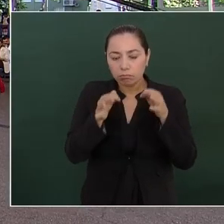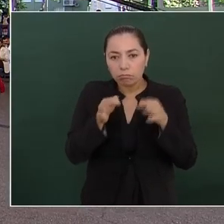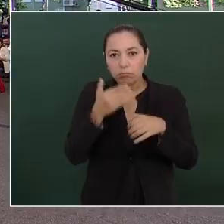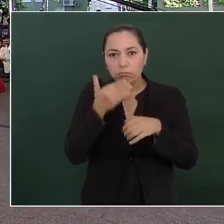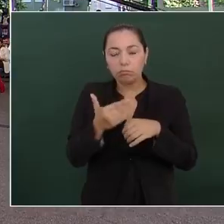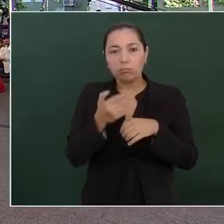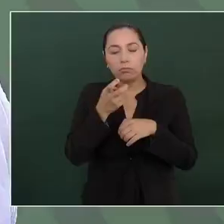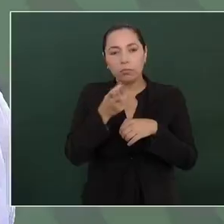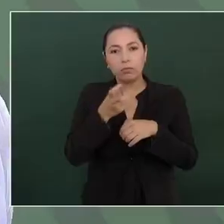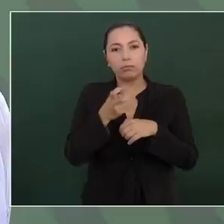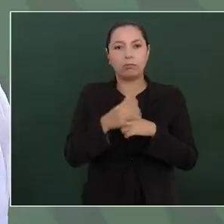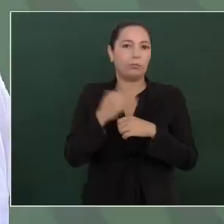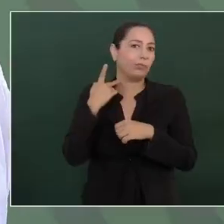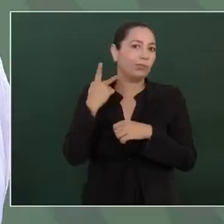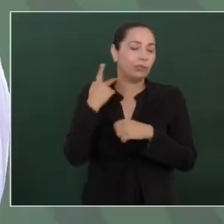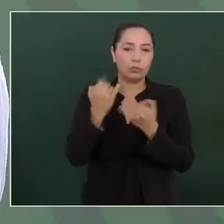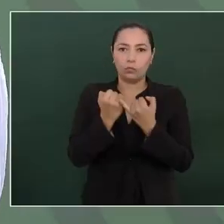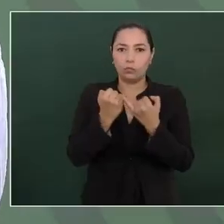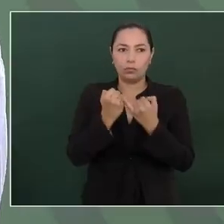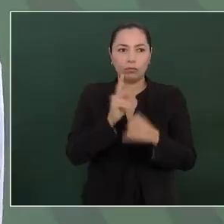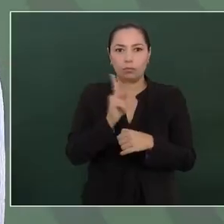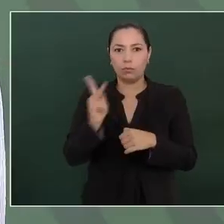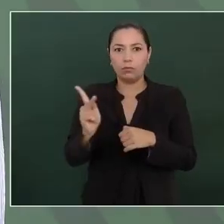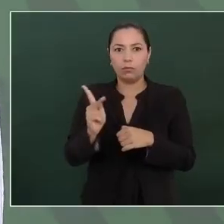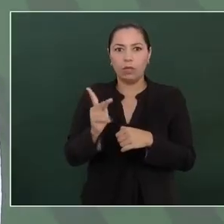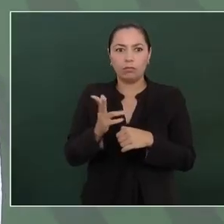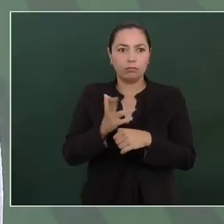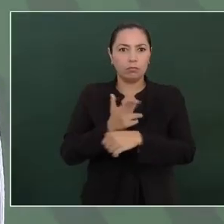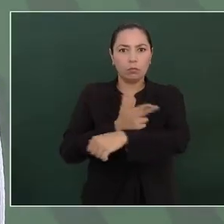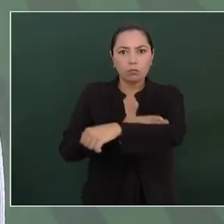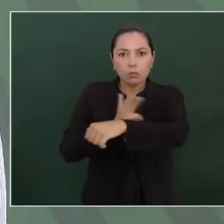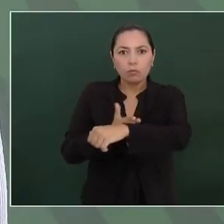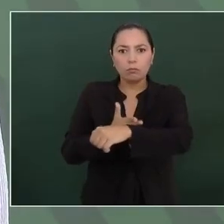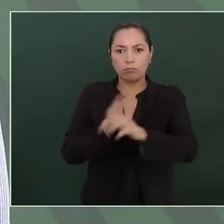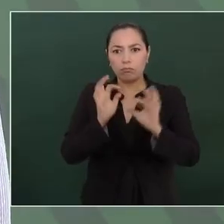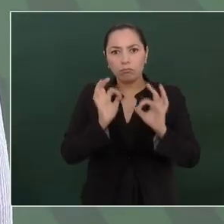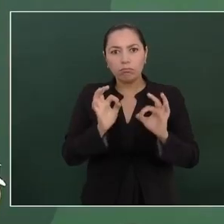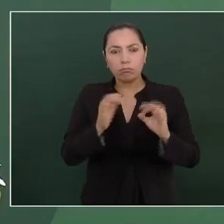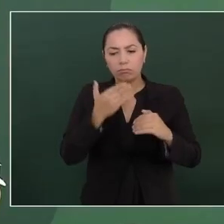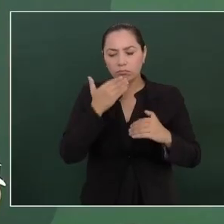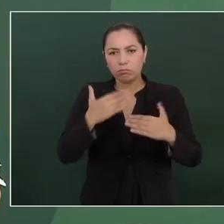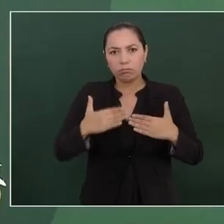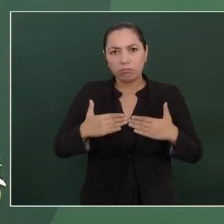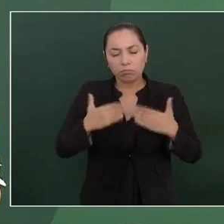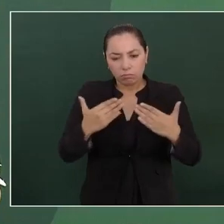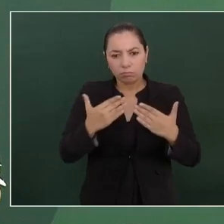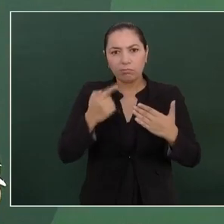El periodismo, la política, son tan nobles y tan limpios